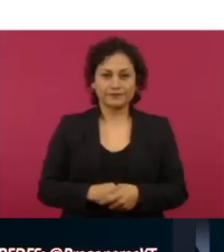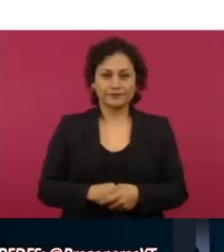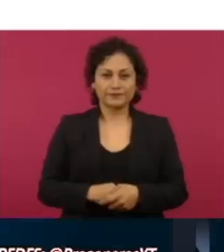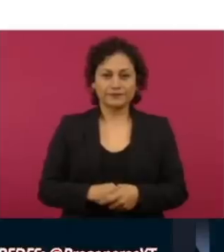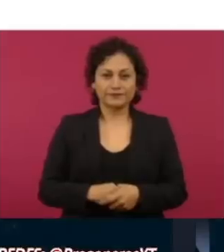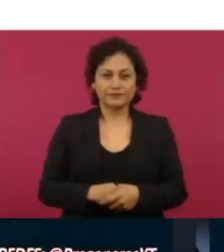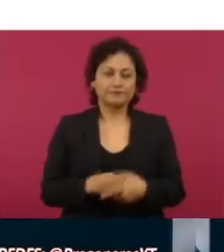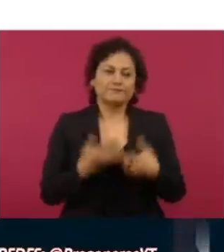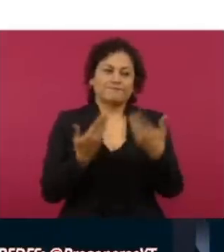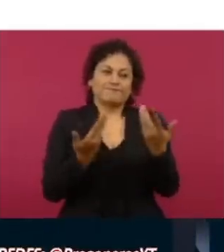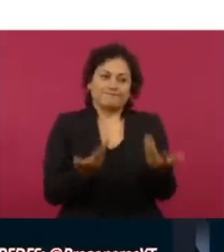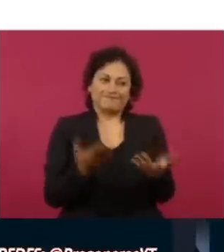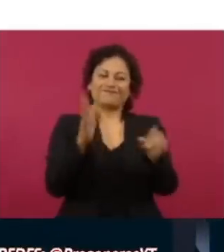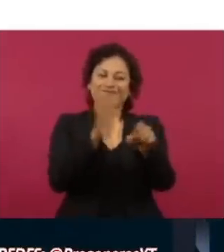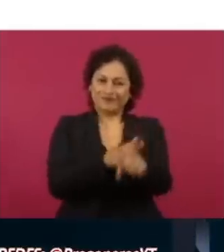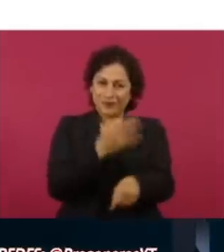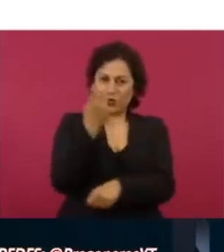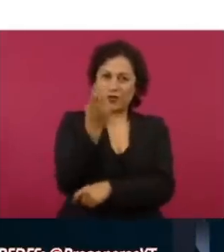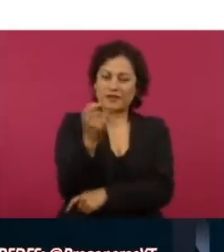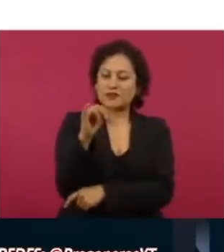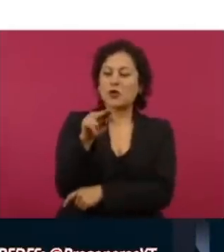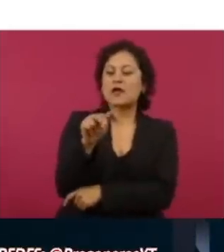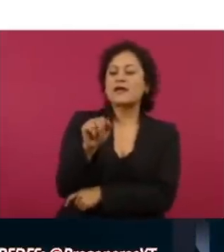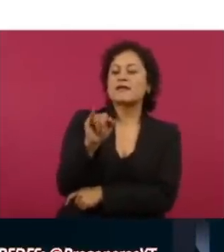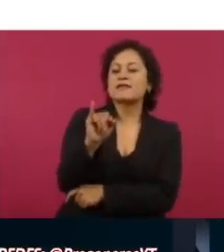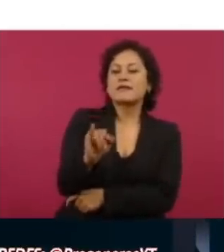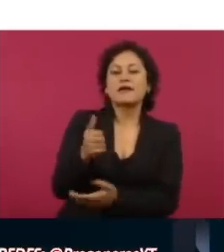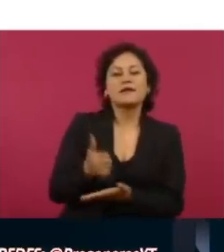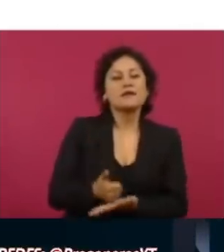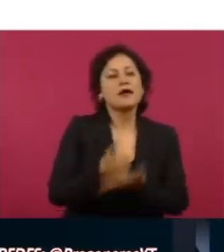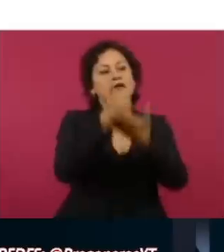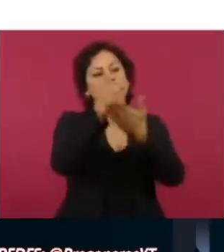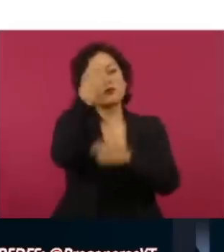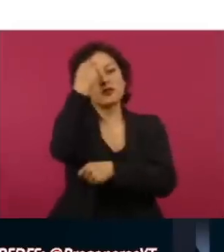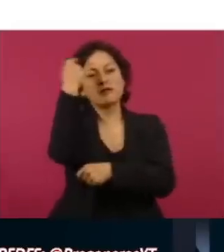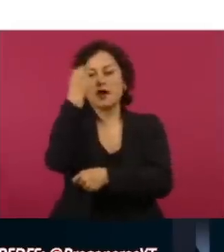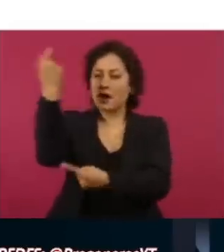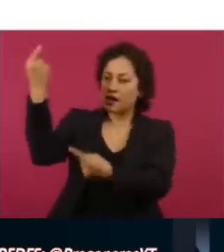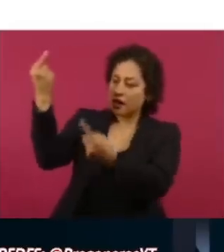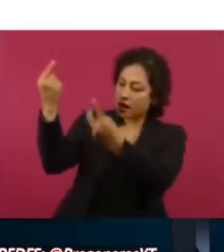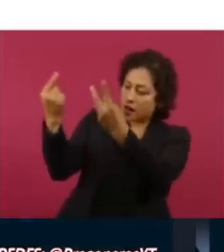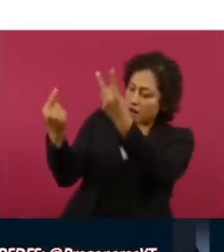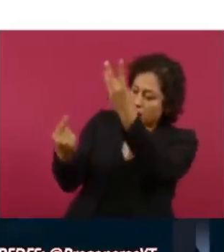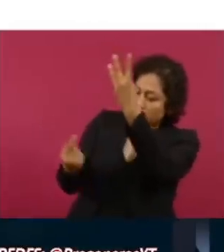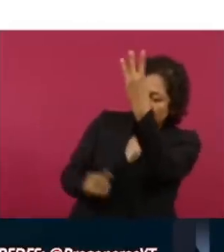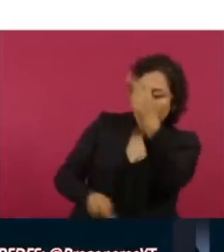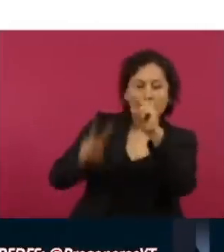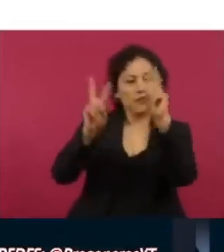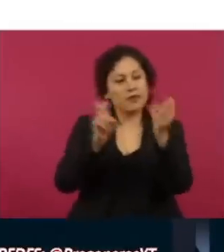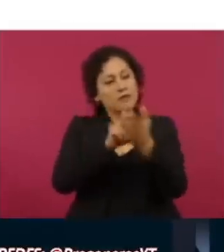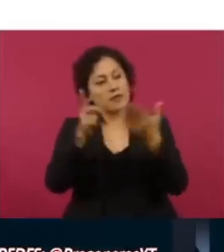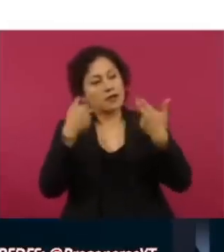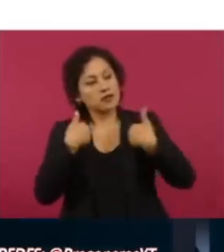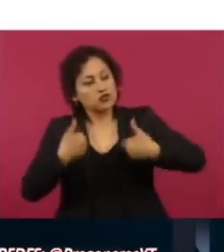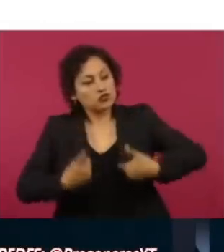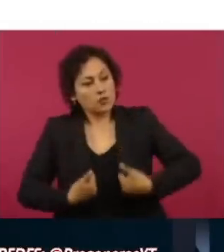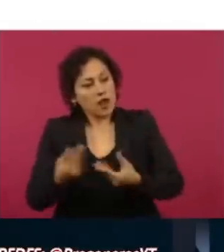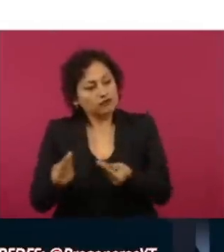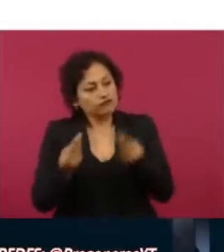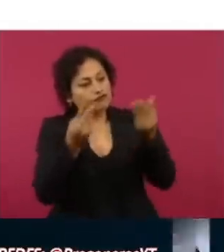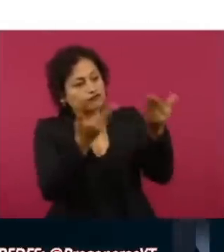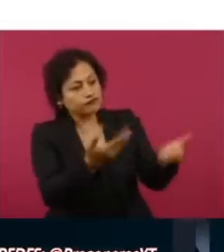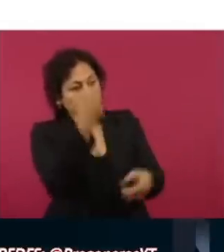entonces el inay justamente lo que te ayuda es a conocer todos esos datos de los derechos humanos para ver cómo vamos en méxico no sólo